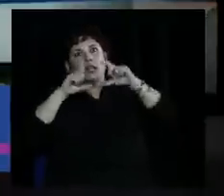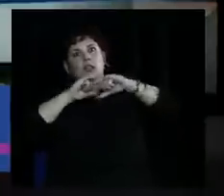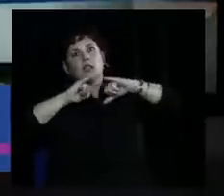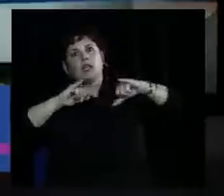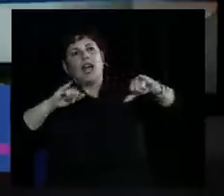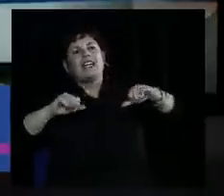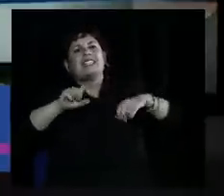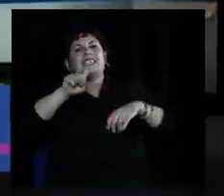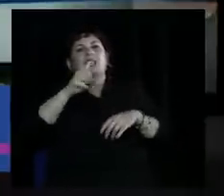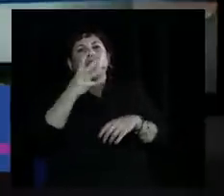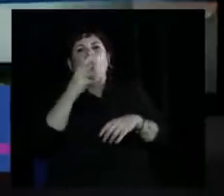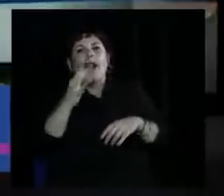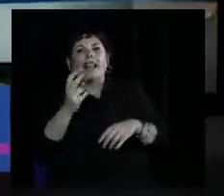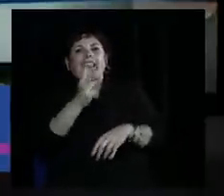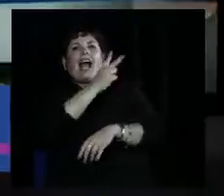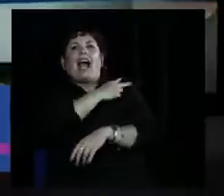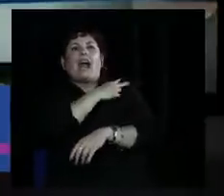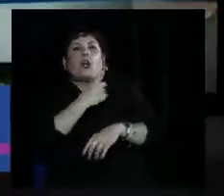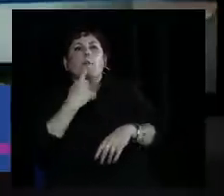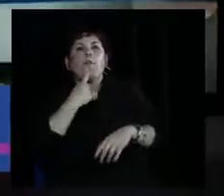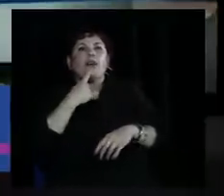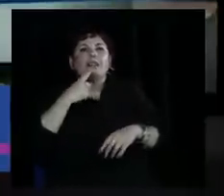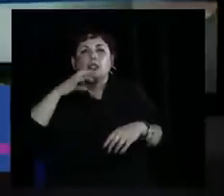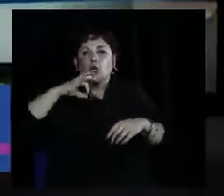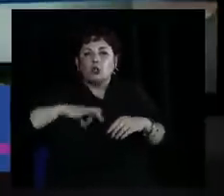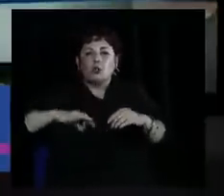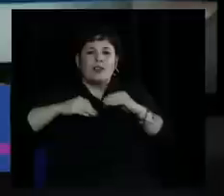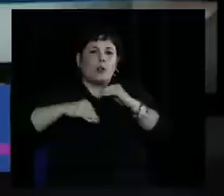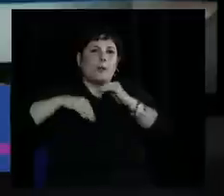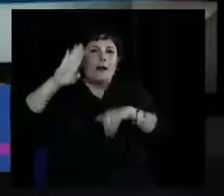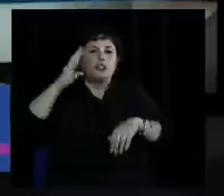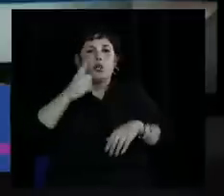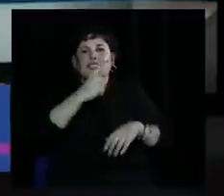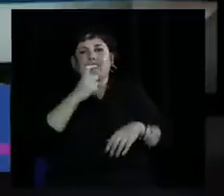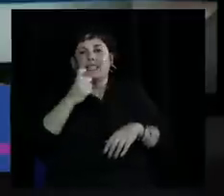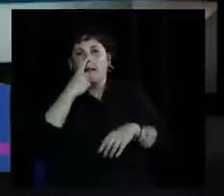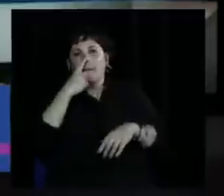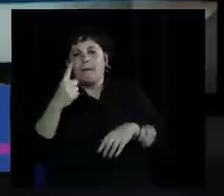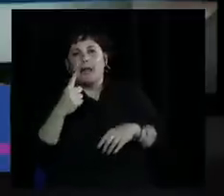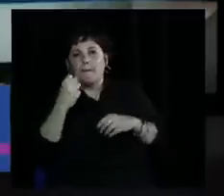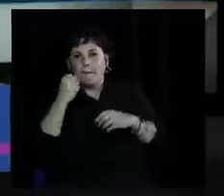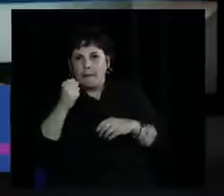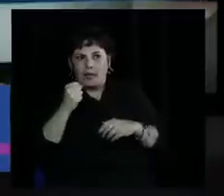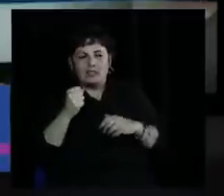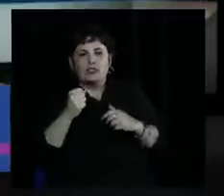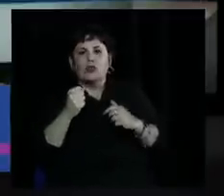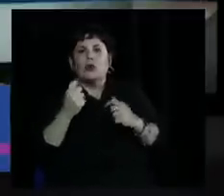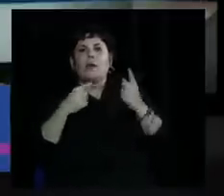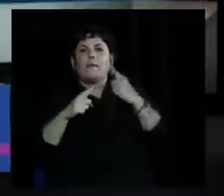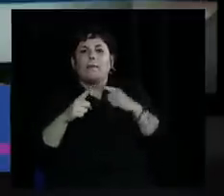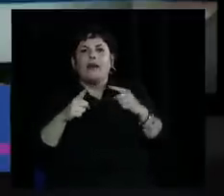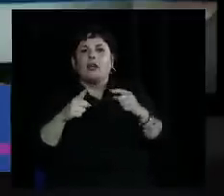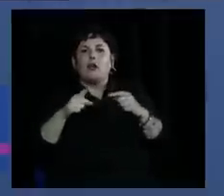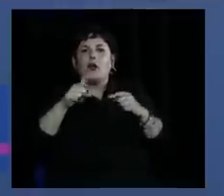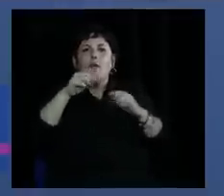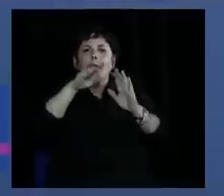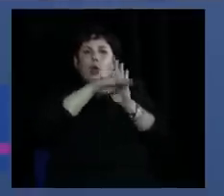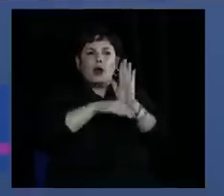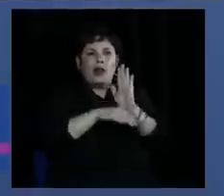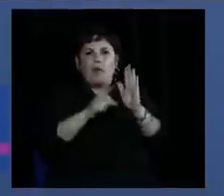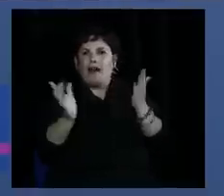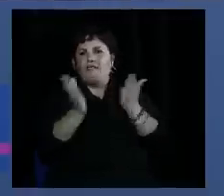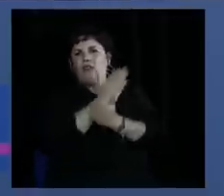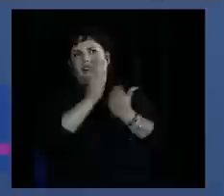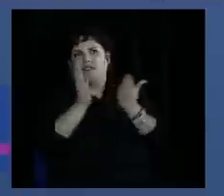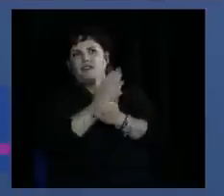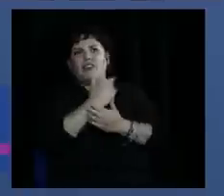creado 140 cargos políticos con sueldos mayores a 100.000 pesos, donde se desmantelaron una cantidad de programas. Incluso ahora